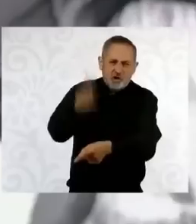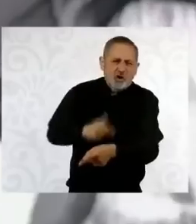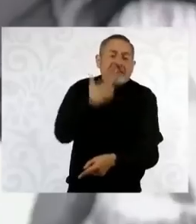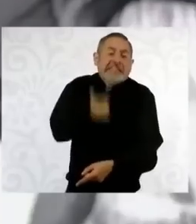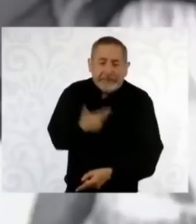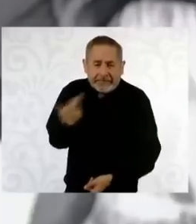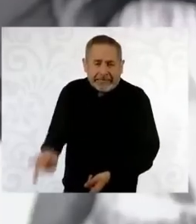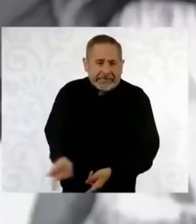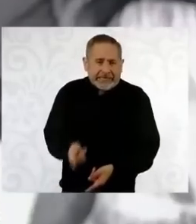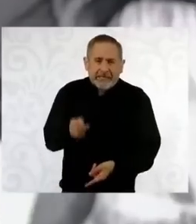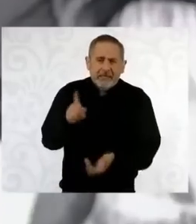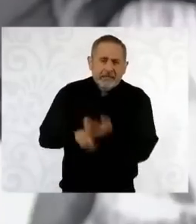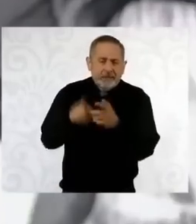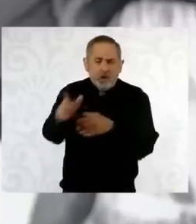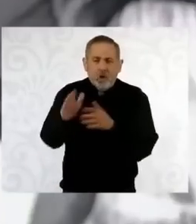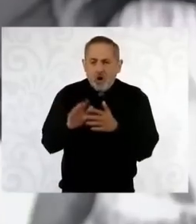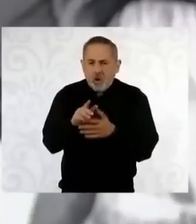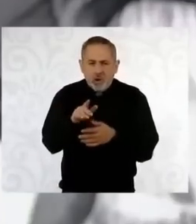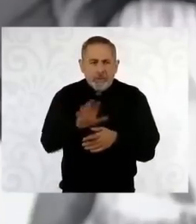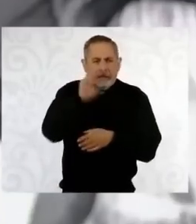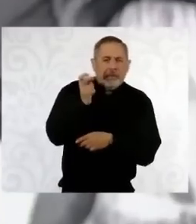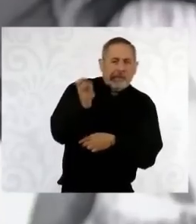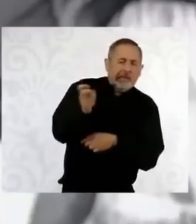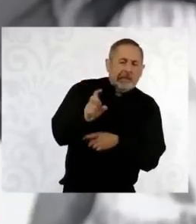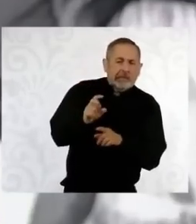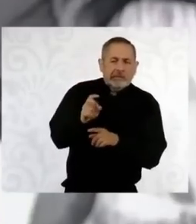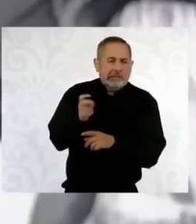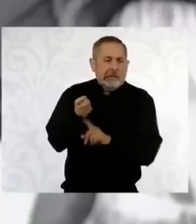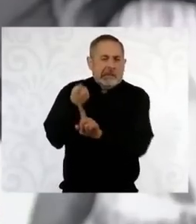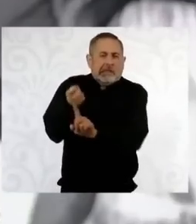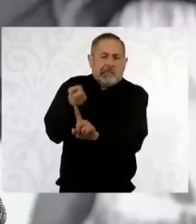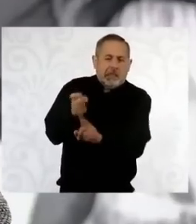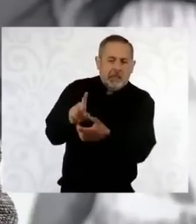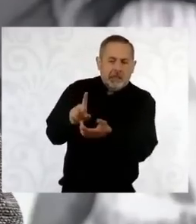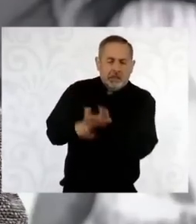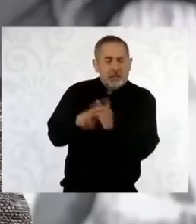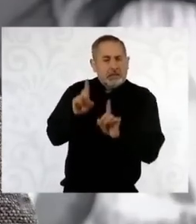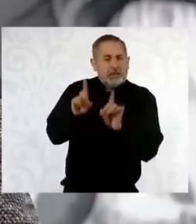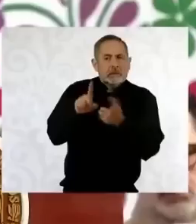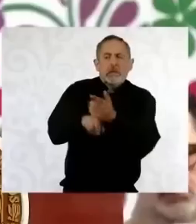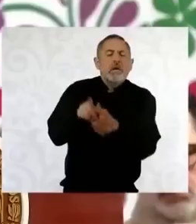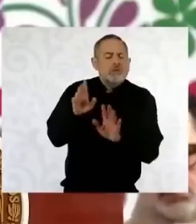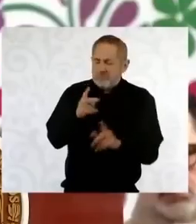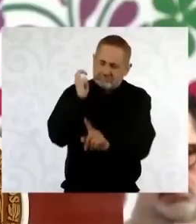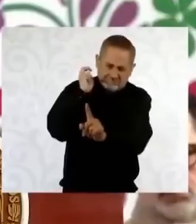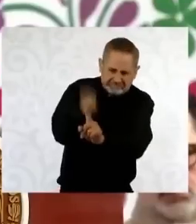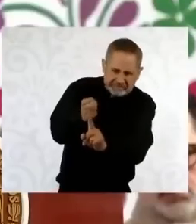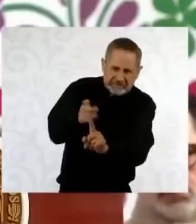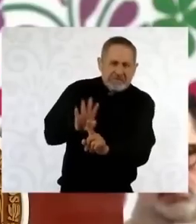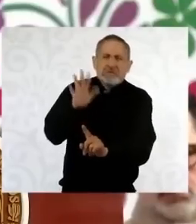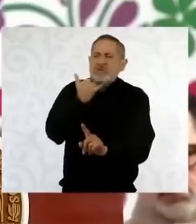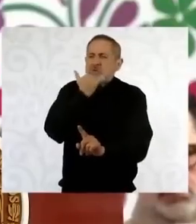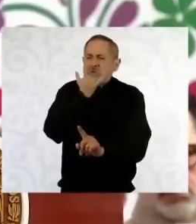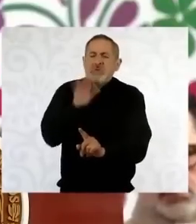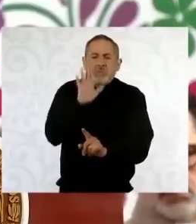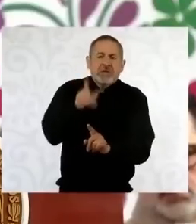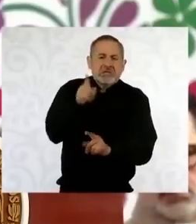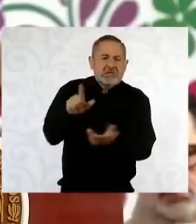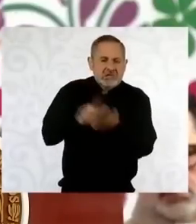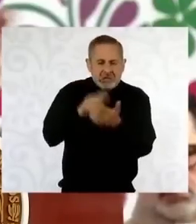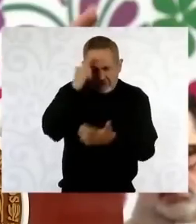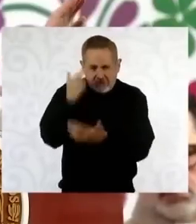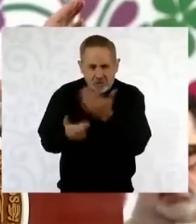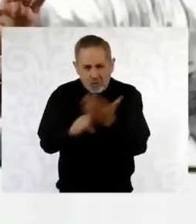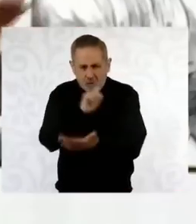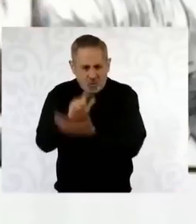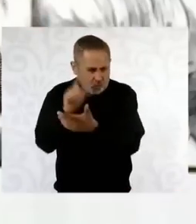delincuentes, presuntos, porque se tiene que demostrar su inocencia, que por cierto,